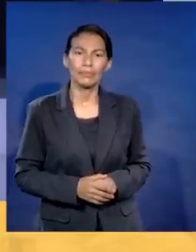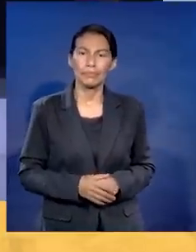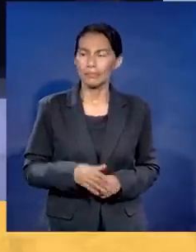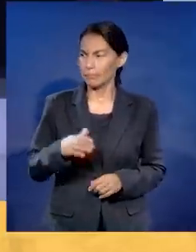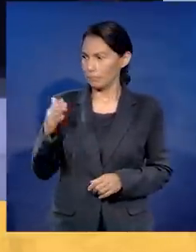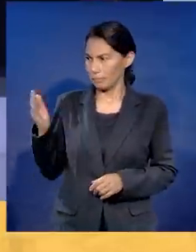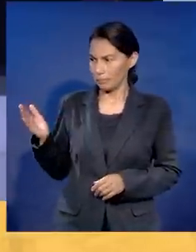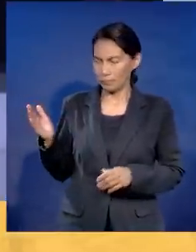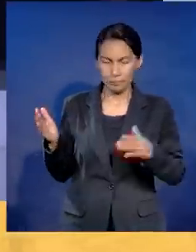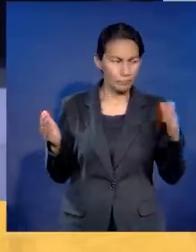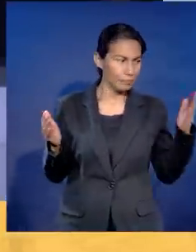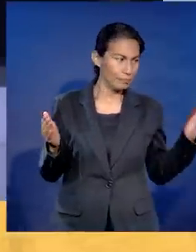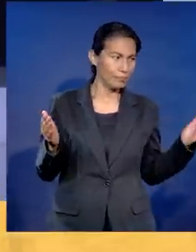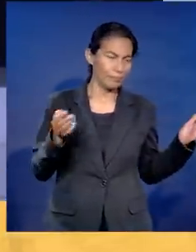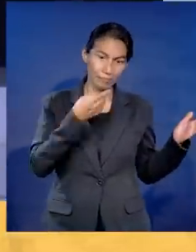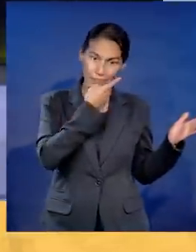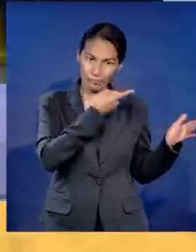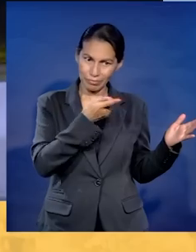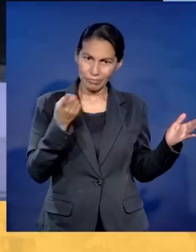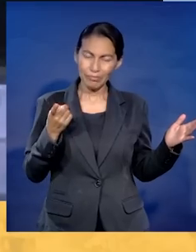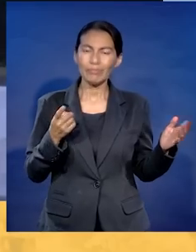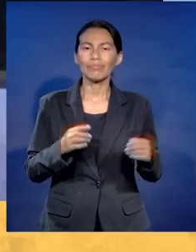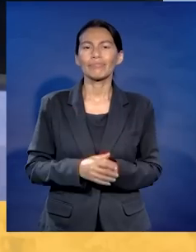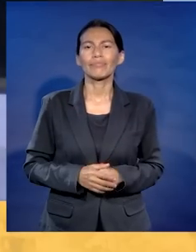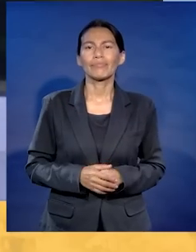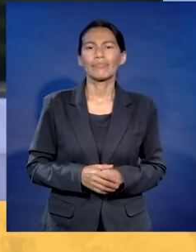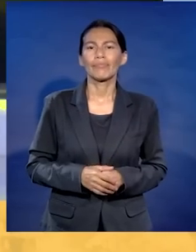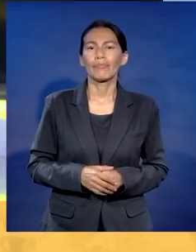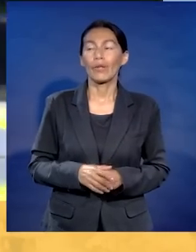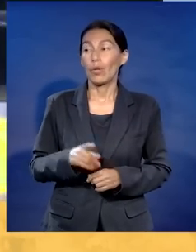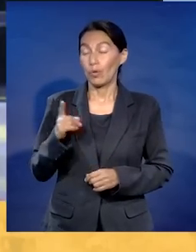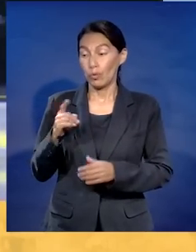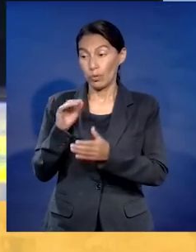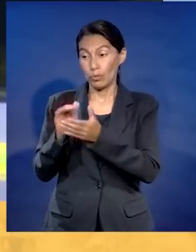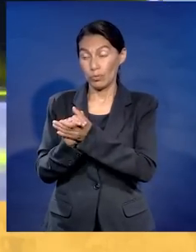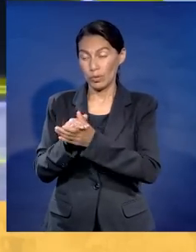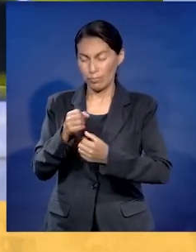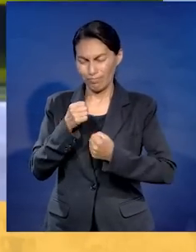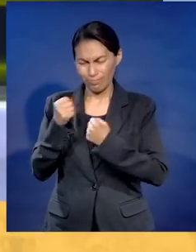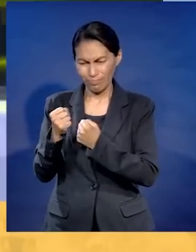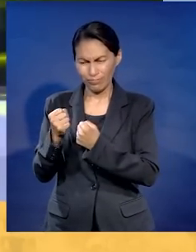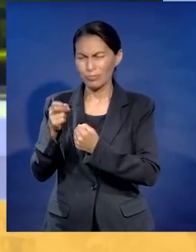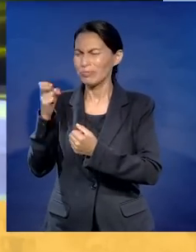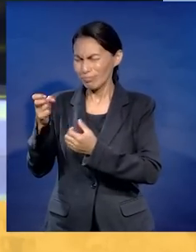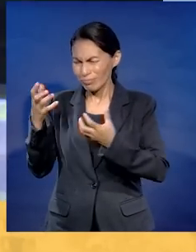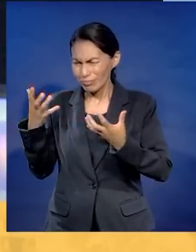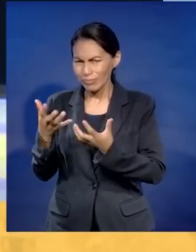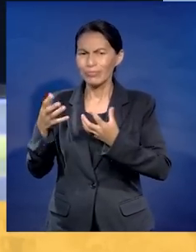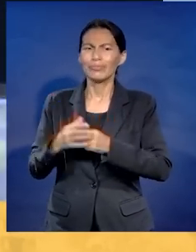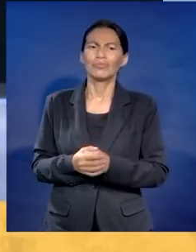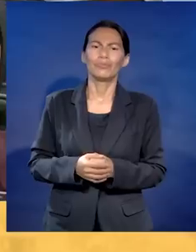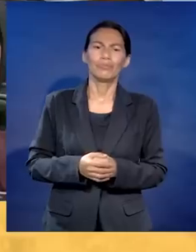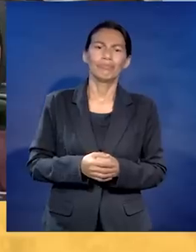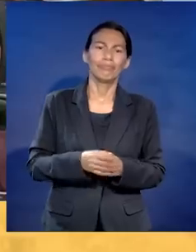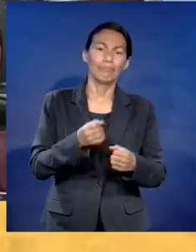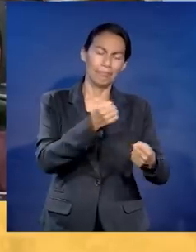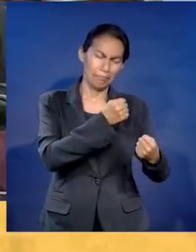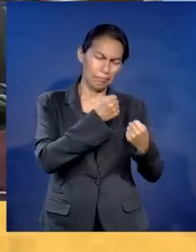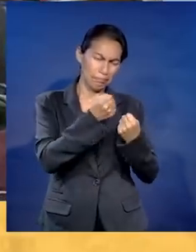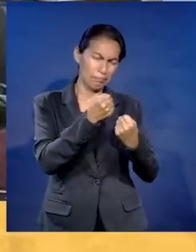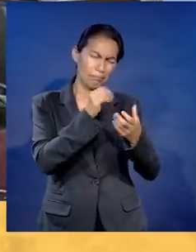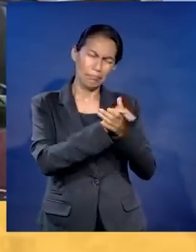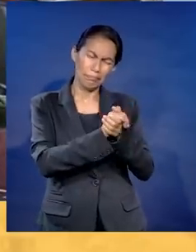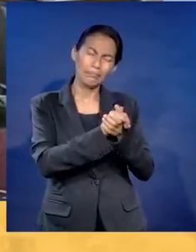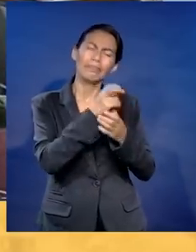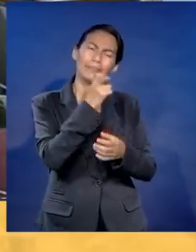en su canal. Dile al que está al lado, invierte en la seguridad de tu esposa. Dile hacia el de al lado. Invierte en la